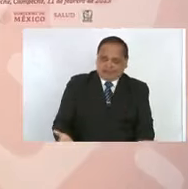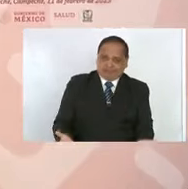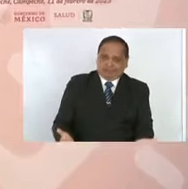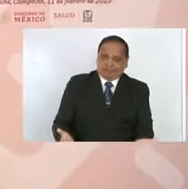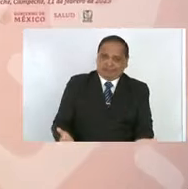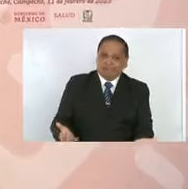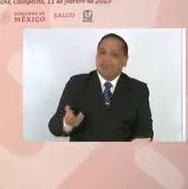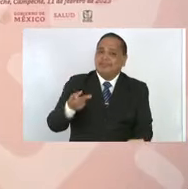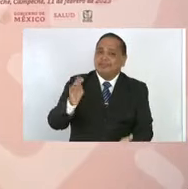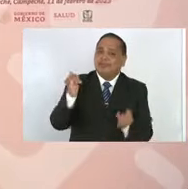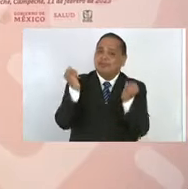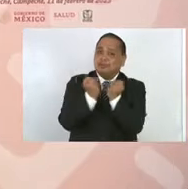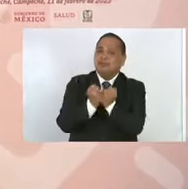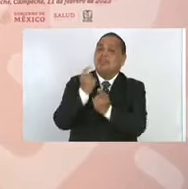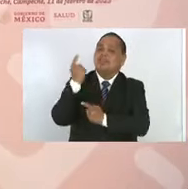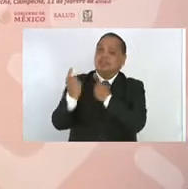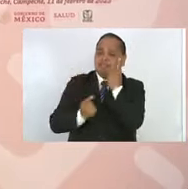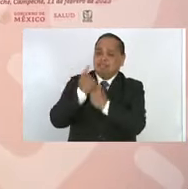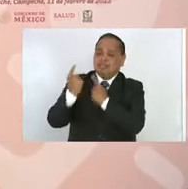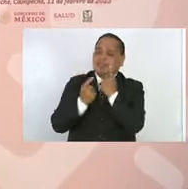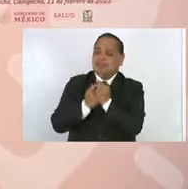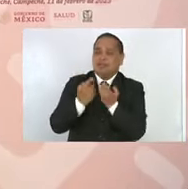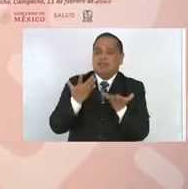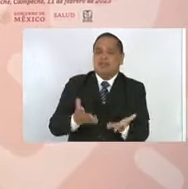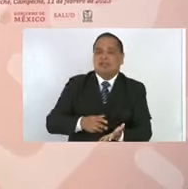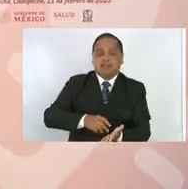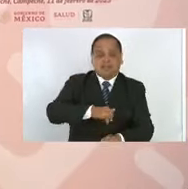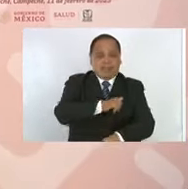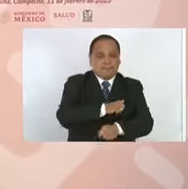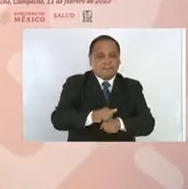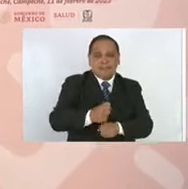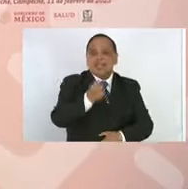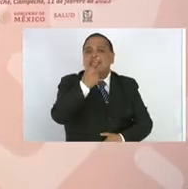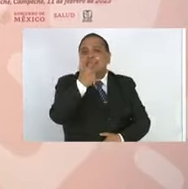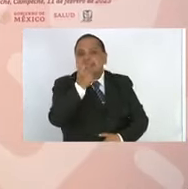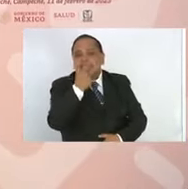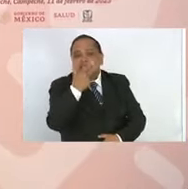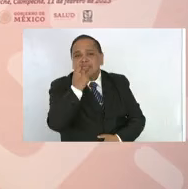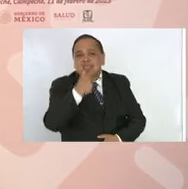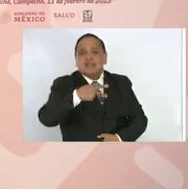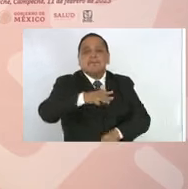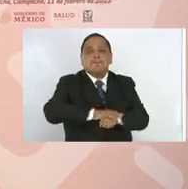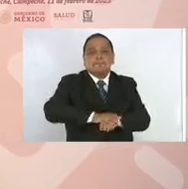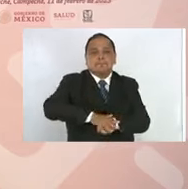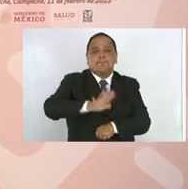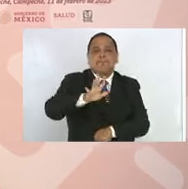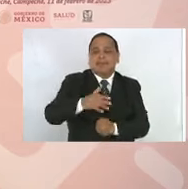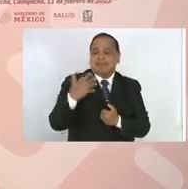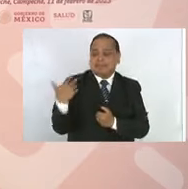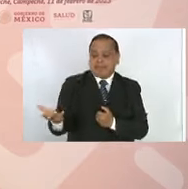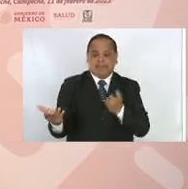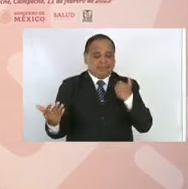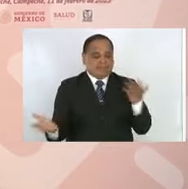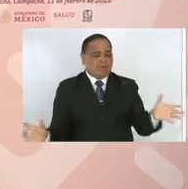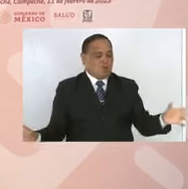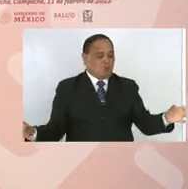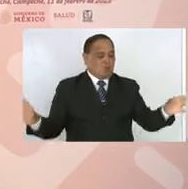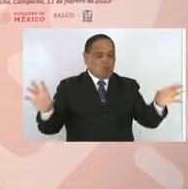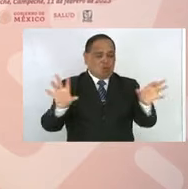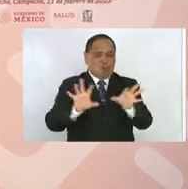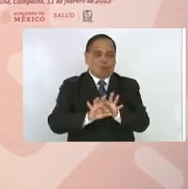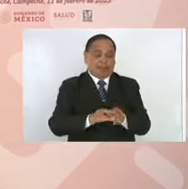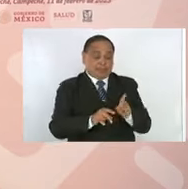el desarrollo que ha alcanzado la cooperación farmacéutica, respaldada por las excelentes relaciones que existen entre las